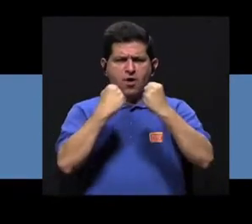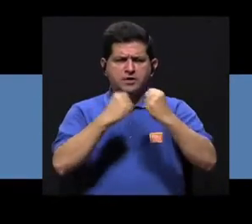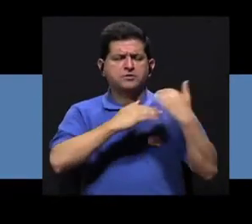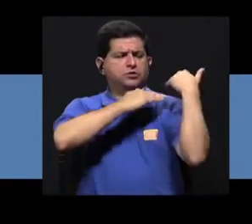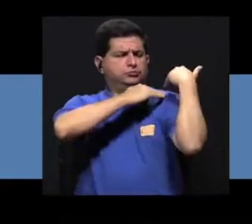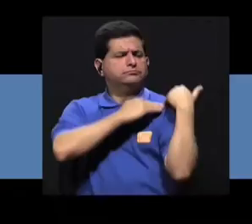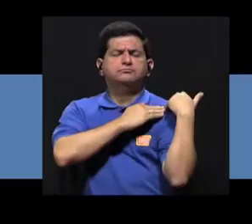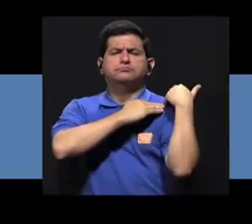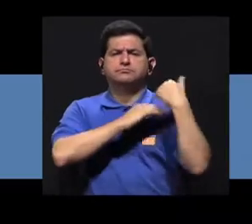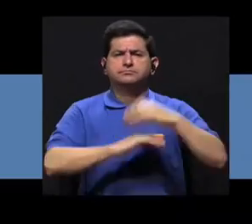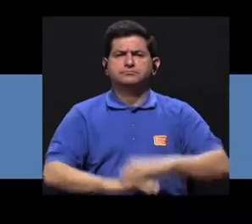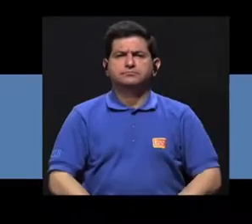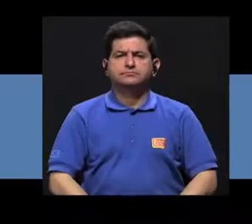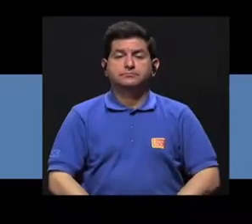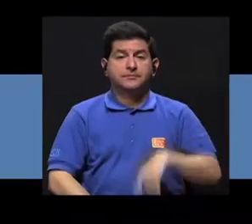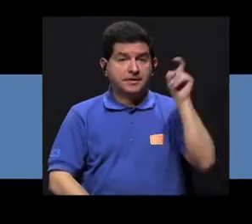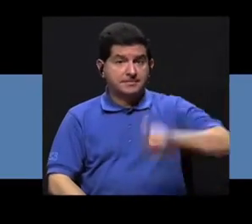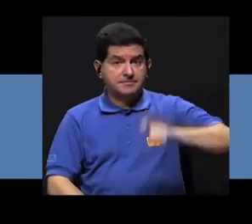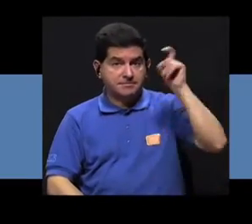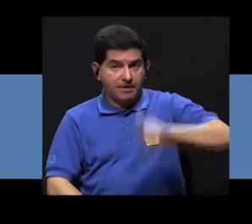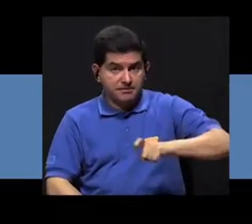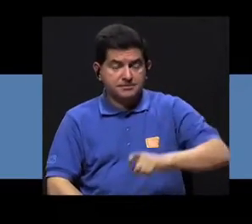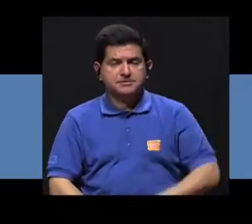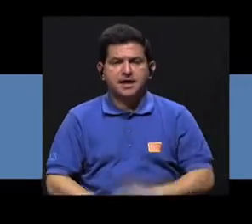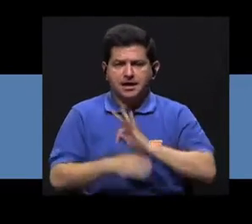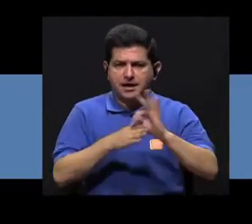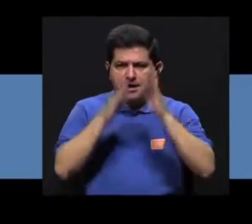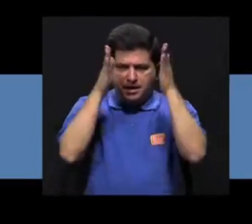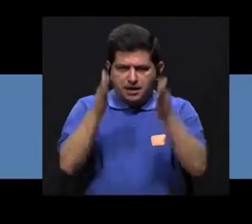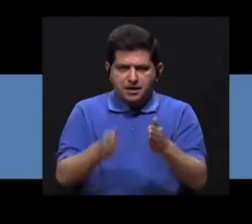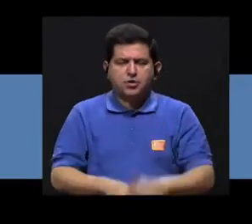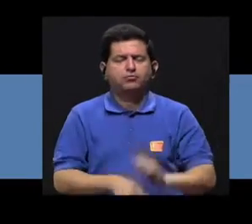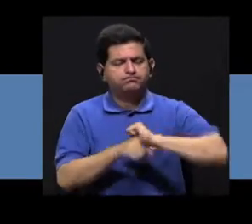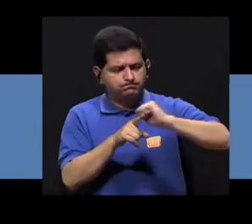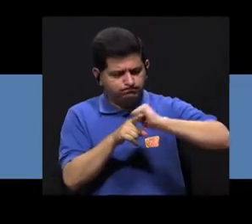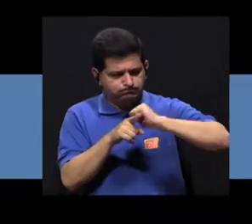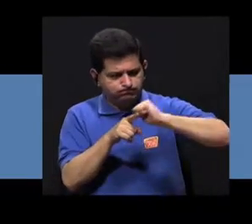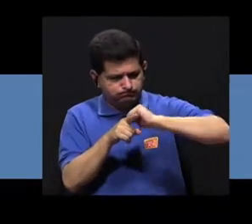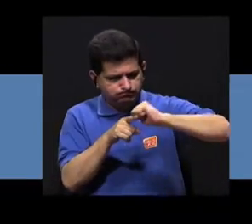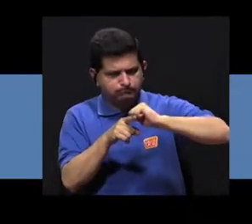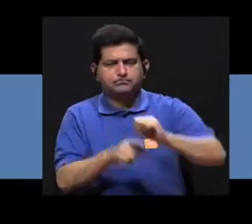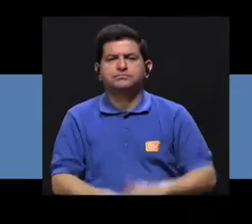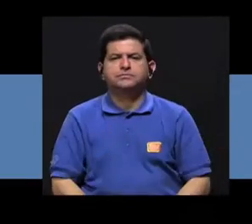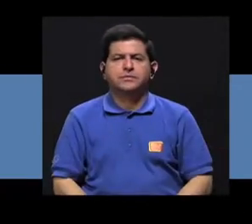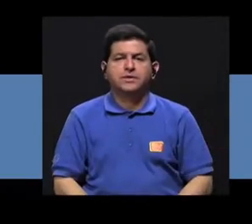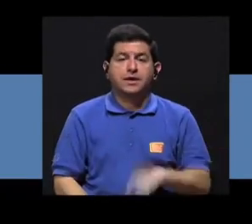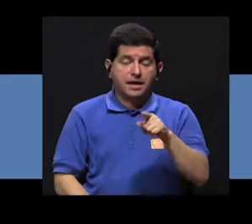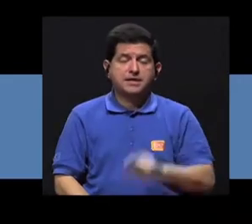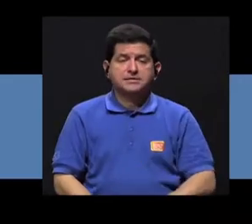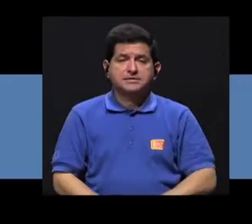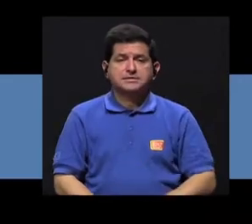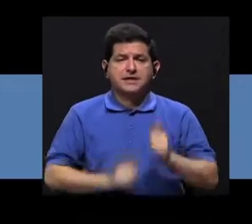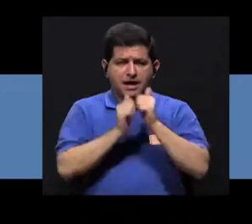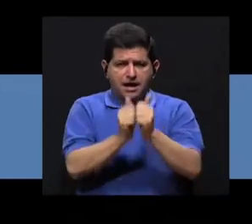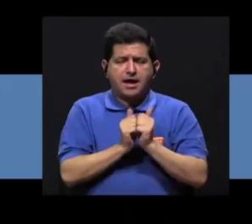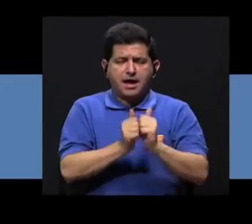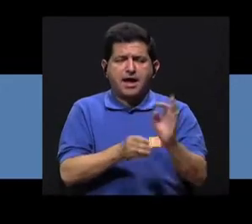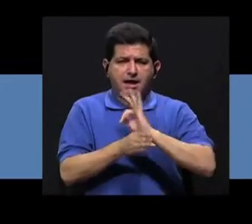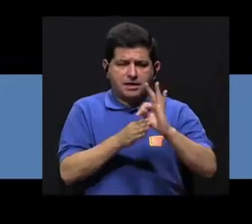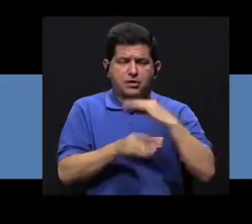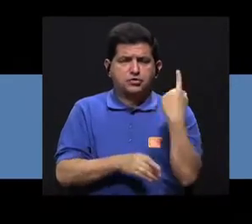sea fuerte y resistente es indispensable que los terapeutas estén capacitados la equinoterapia